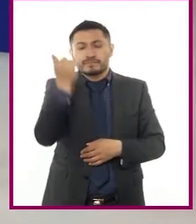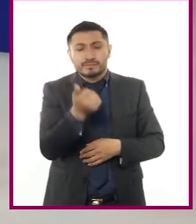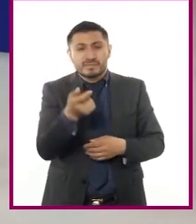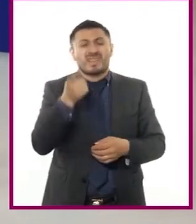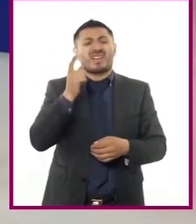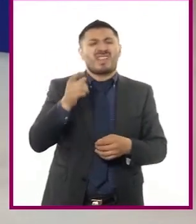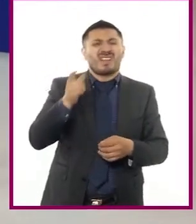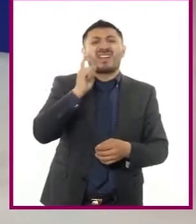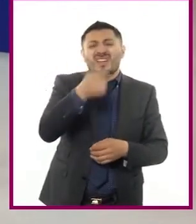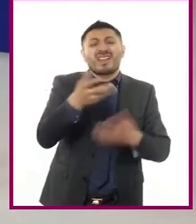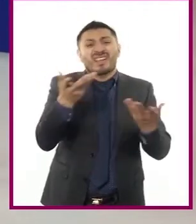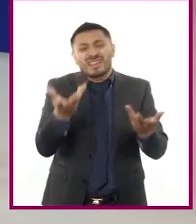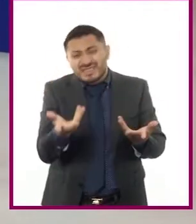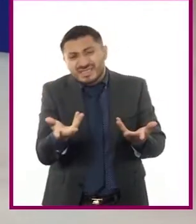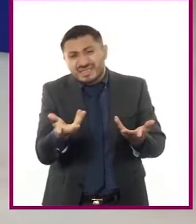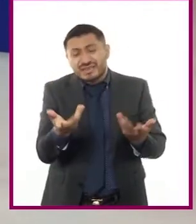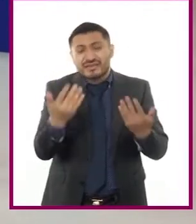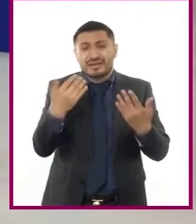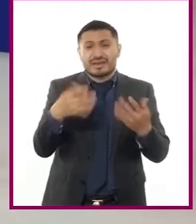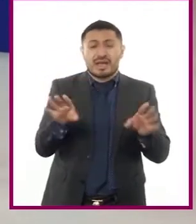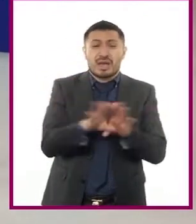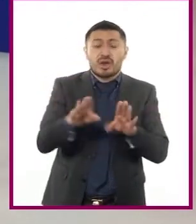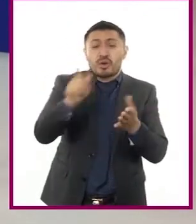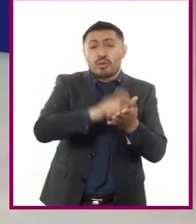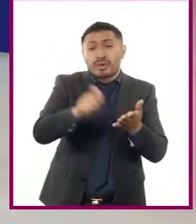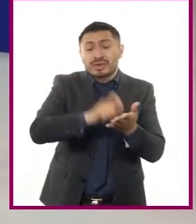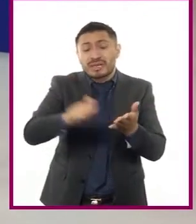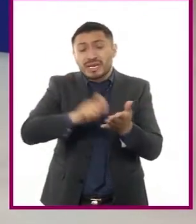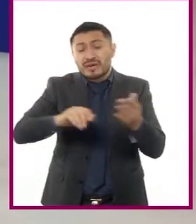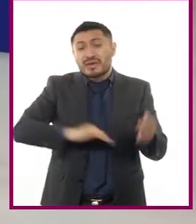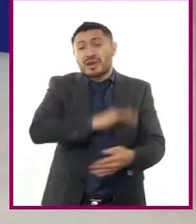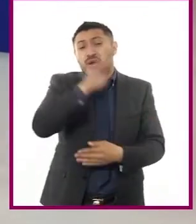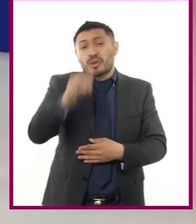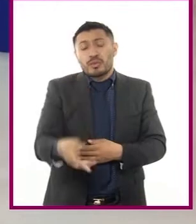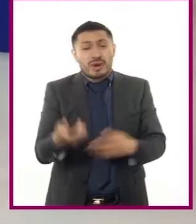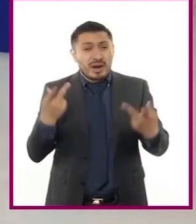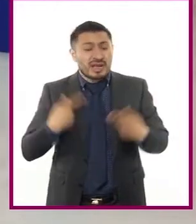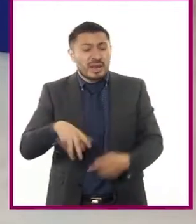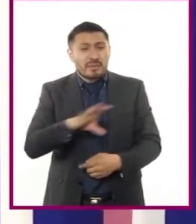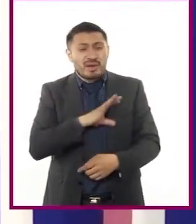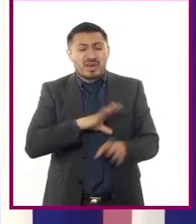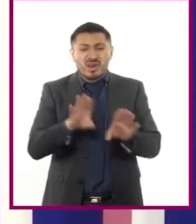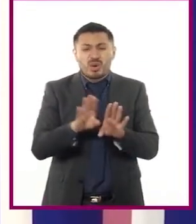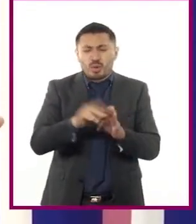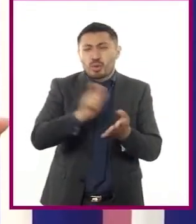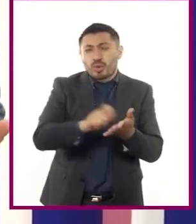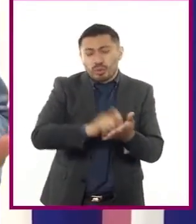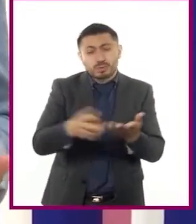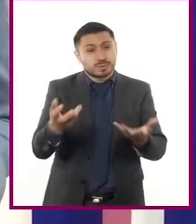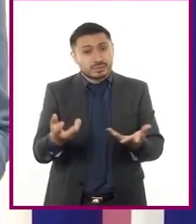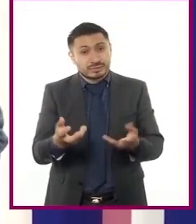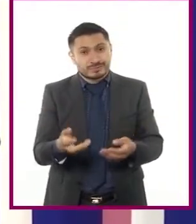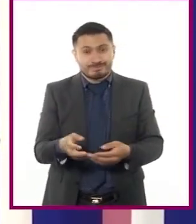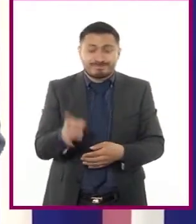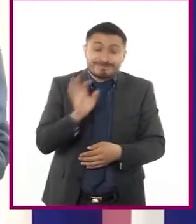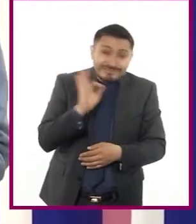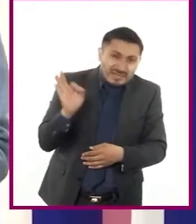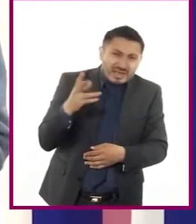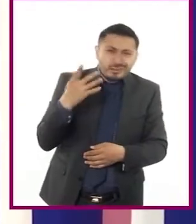decir acerca de la muerte de un ser tan querido. Debe ser muy doloroso hacerlo,